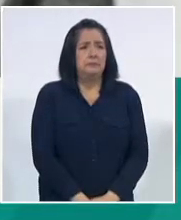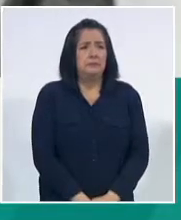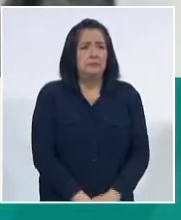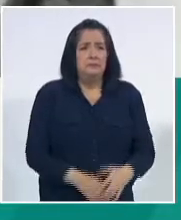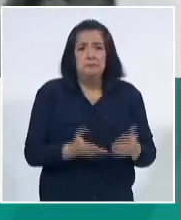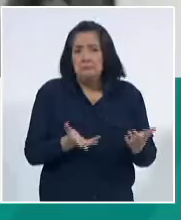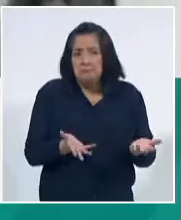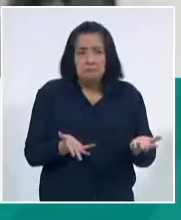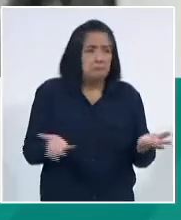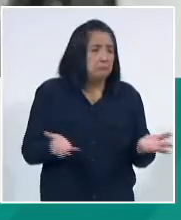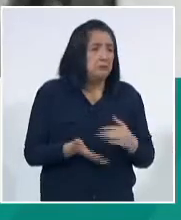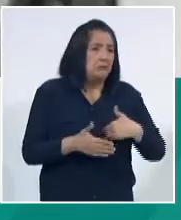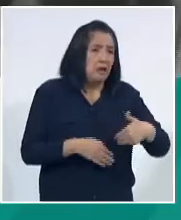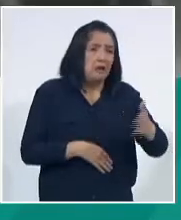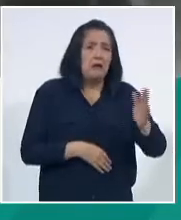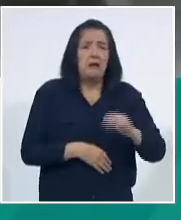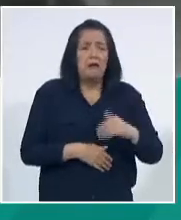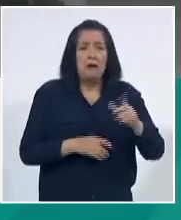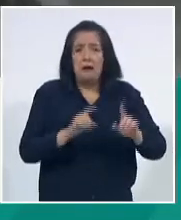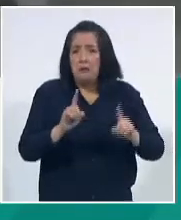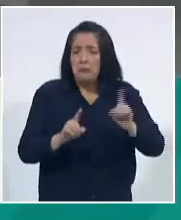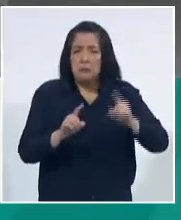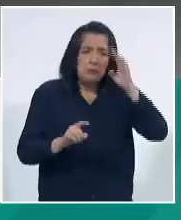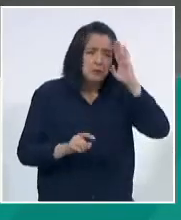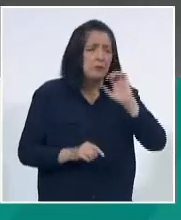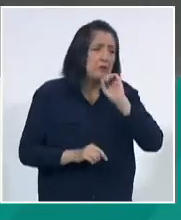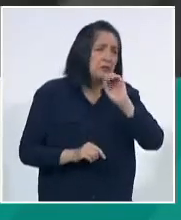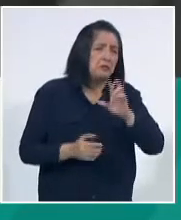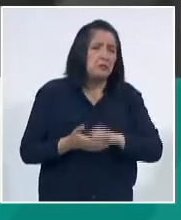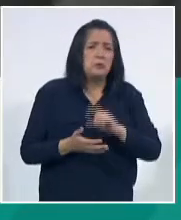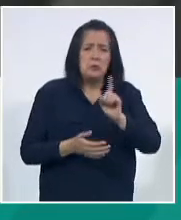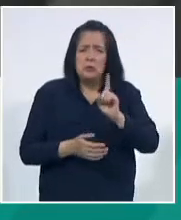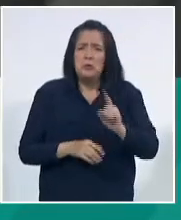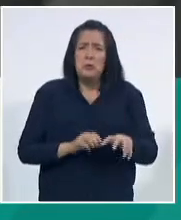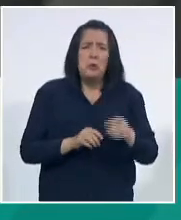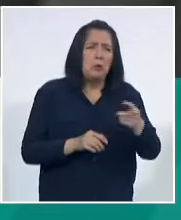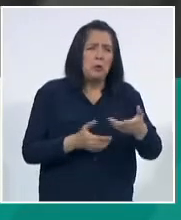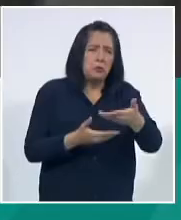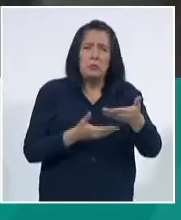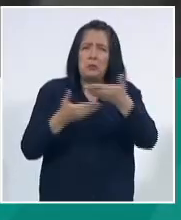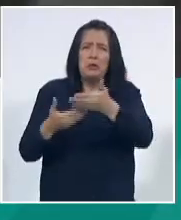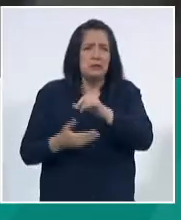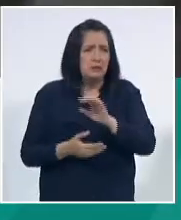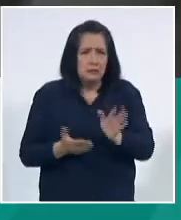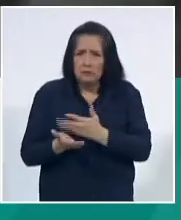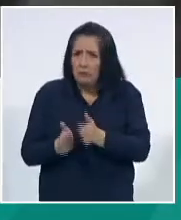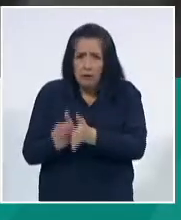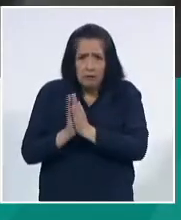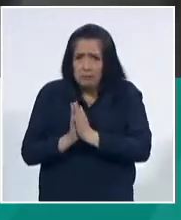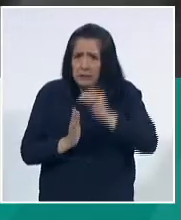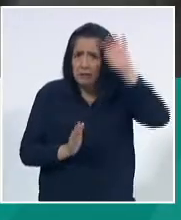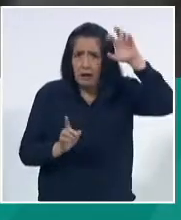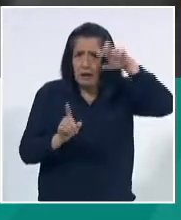Y han pasado ahorita algunos policías, me dicen, no, eso debe tenerlo la Divincri, me dicen. Pero ni siquiera le han solicitado las cámaras que usted ya